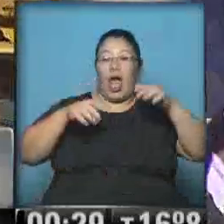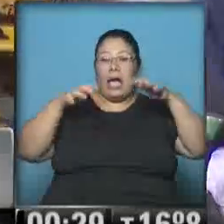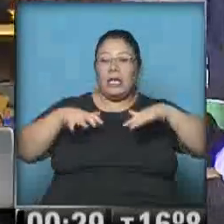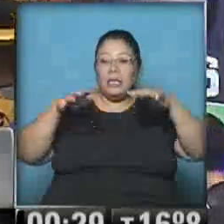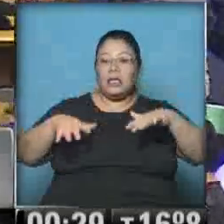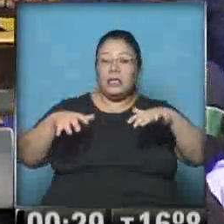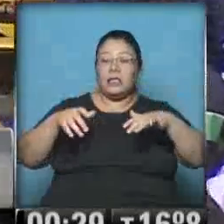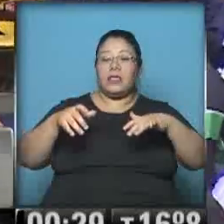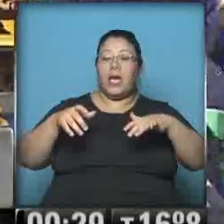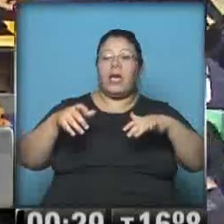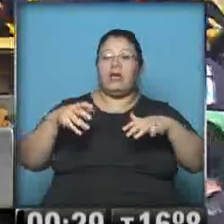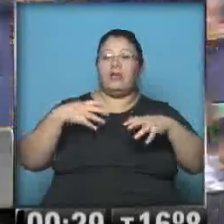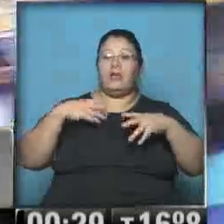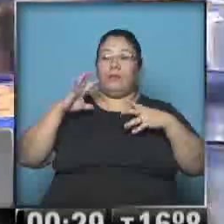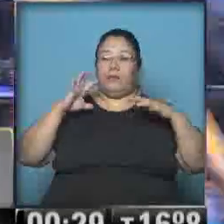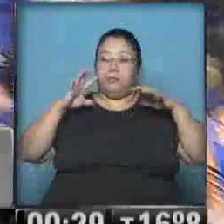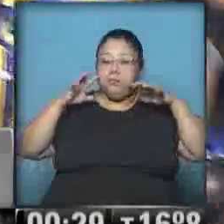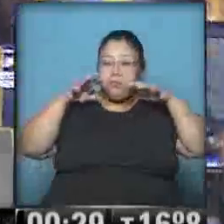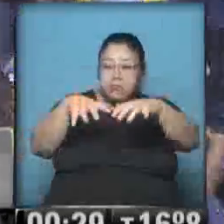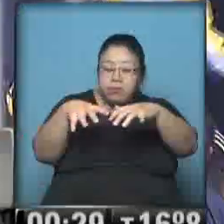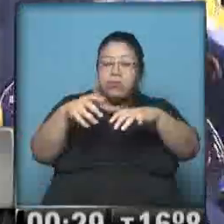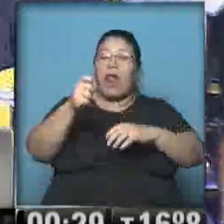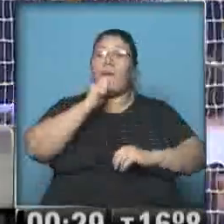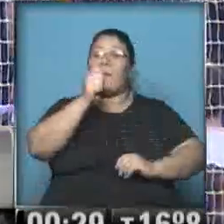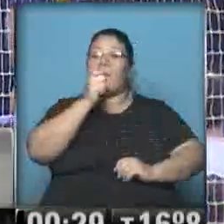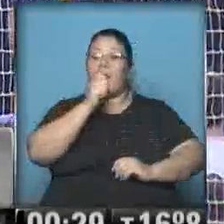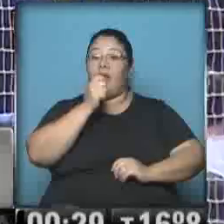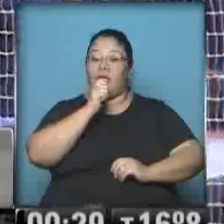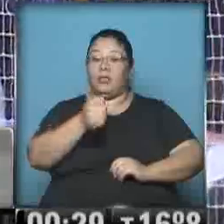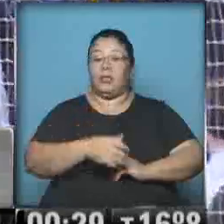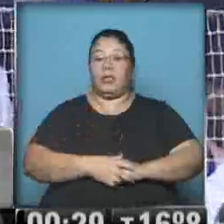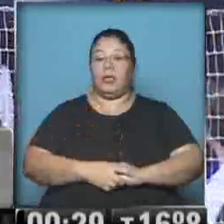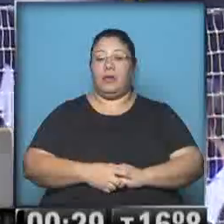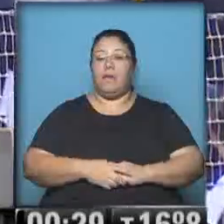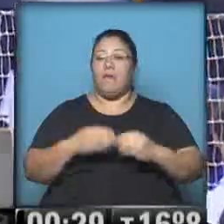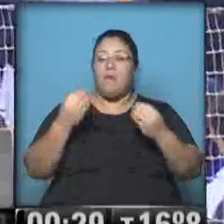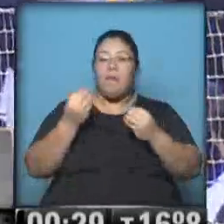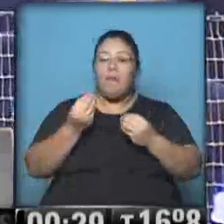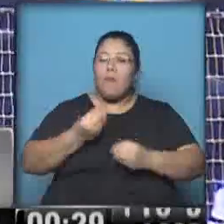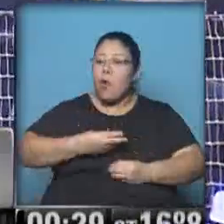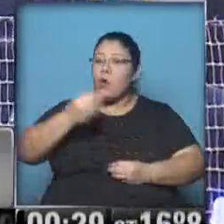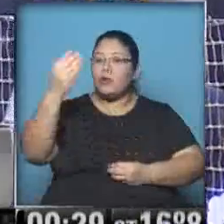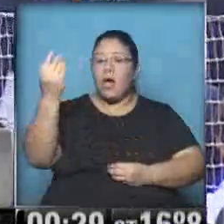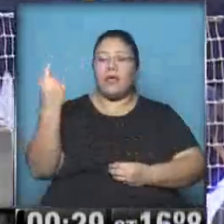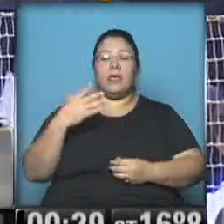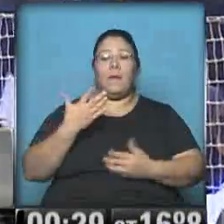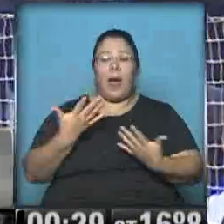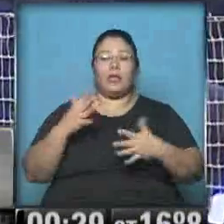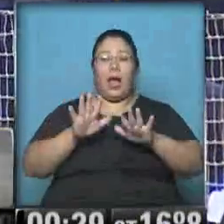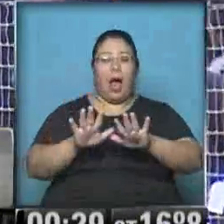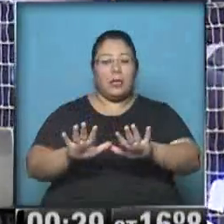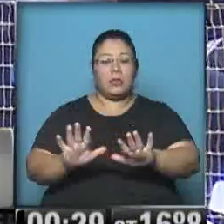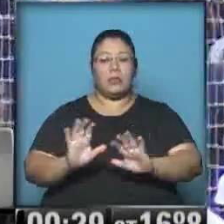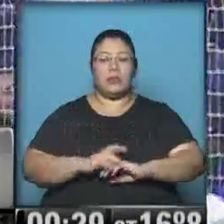obviamente trabajaban en la platea porque es el lugar en el que los habilitaron, y esto suele pasar muchísimo en las canchas del interior del fútbol argentino, y terminaron